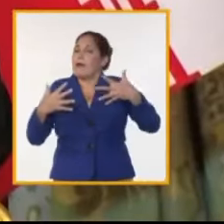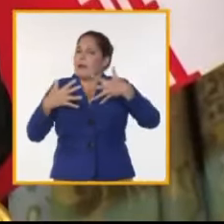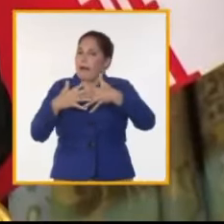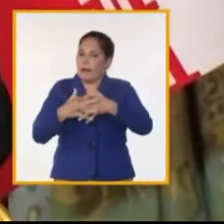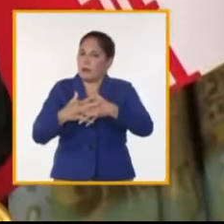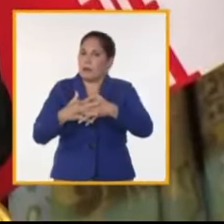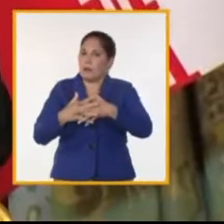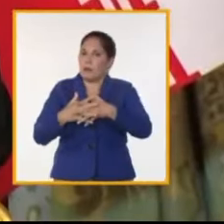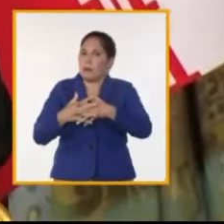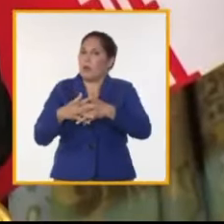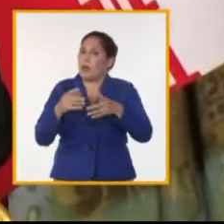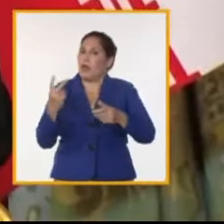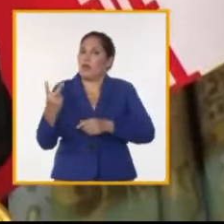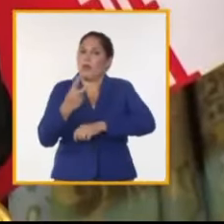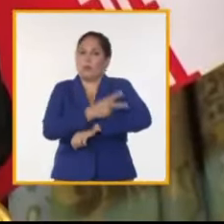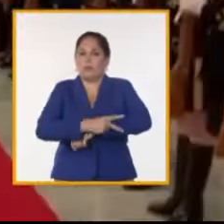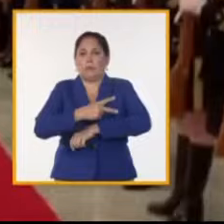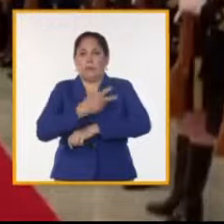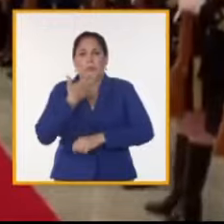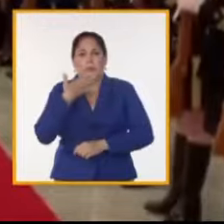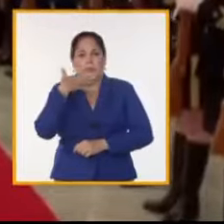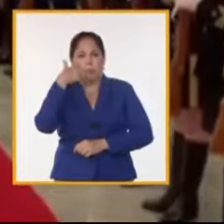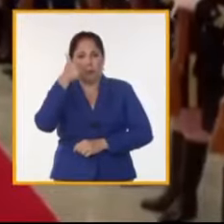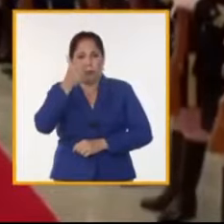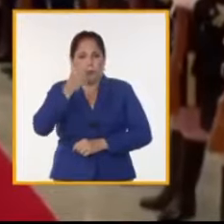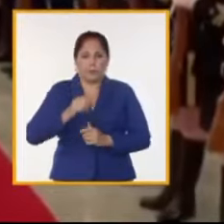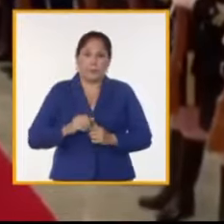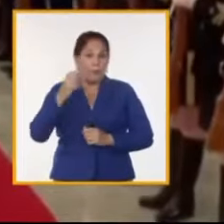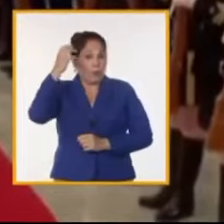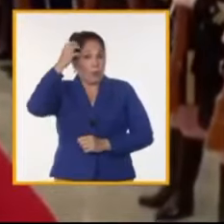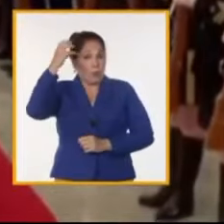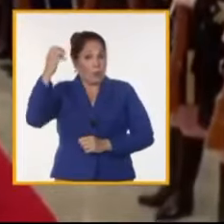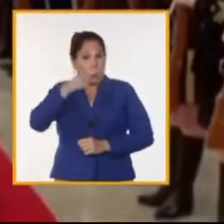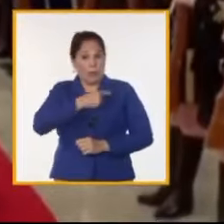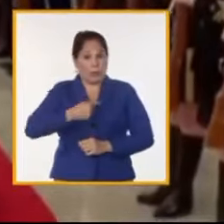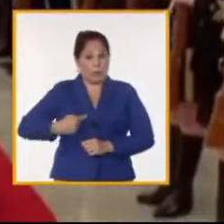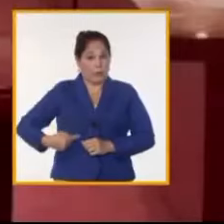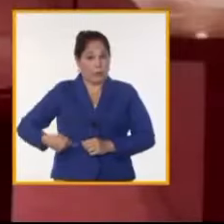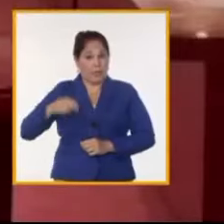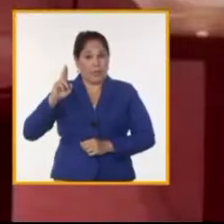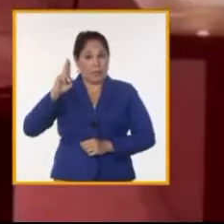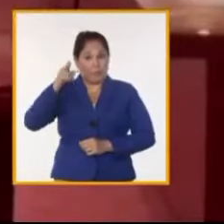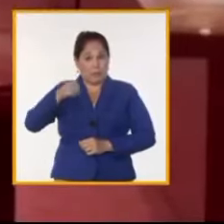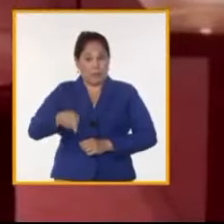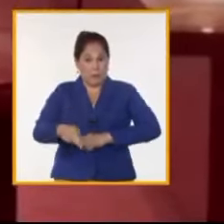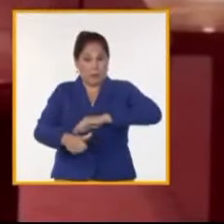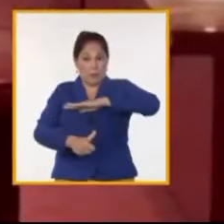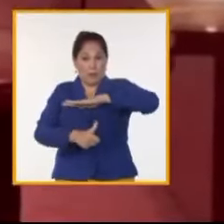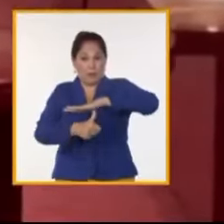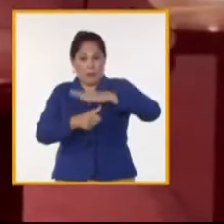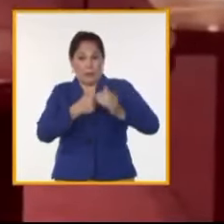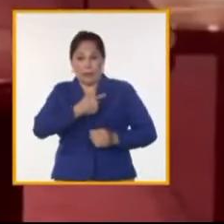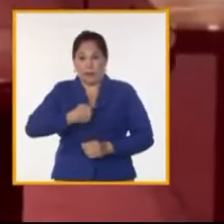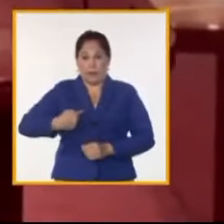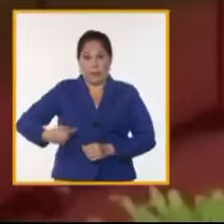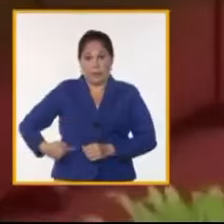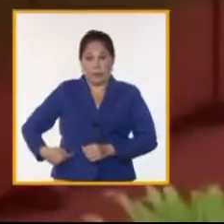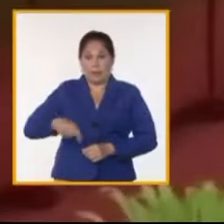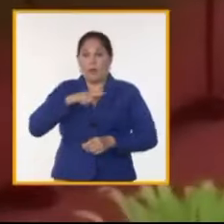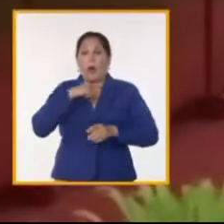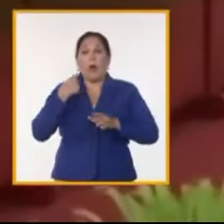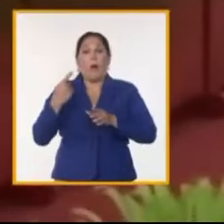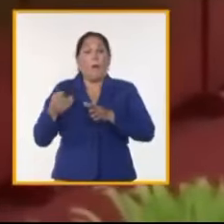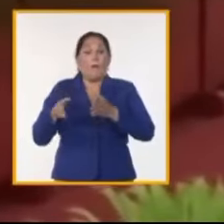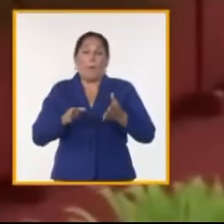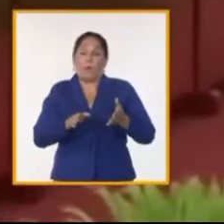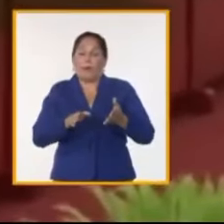buena vecindad entre ambas naciones el gobierno de China Indicó que el presidente shiin ping calificó la muerte como una